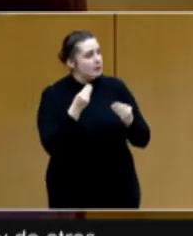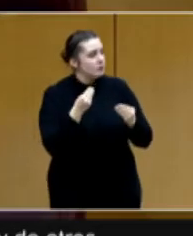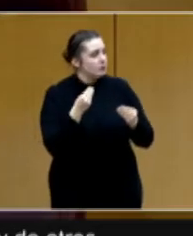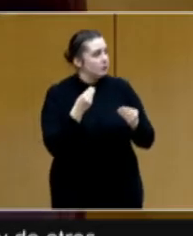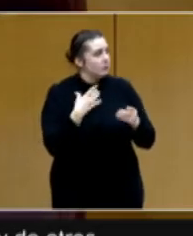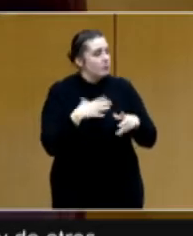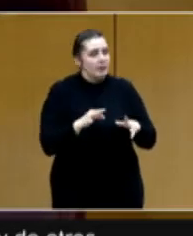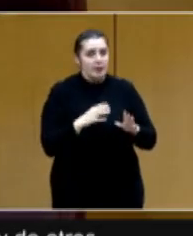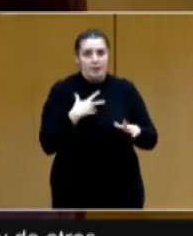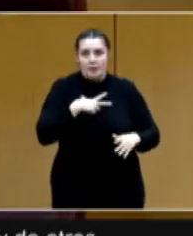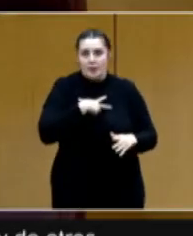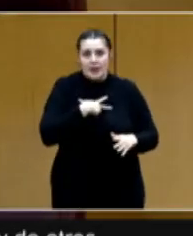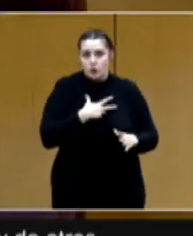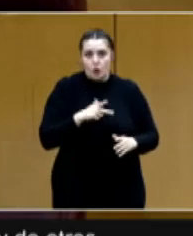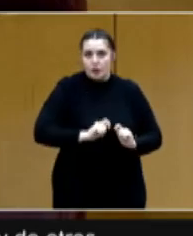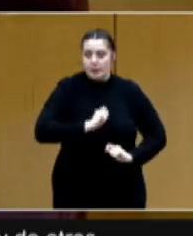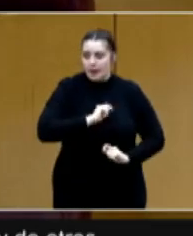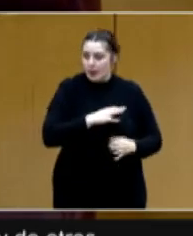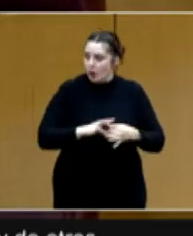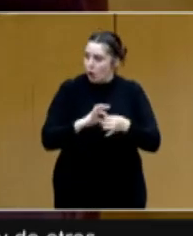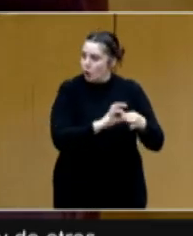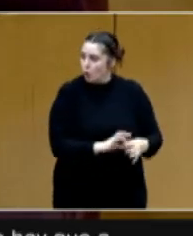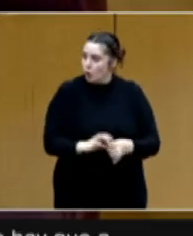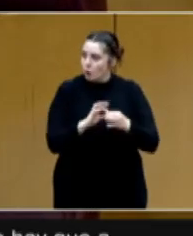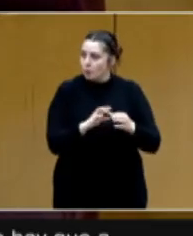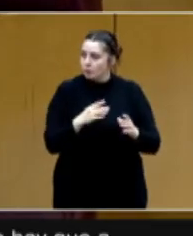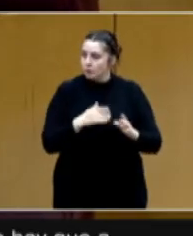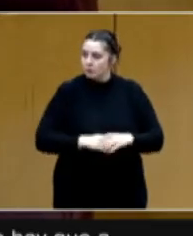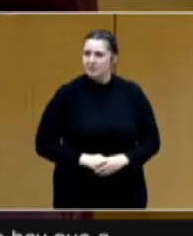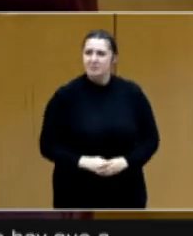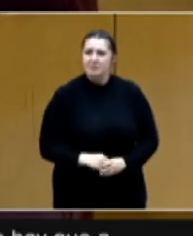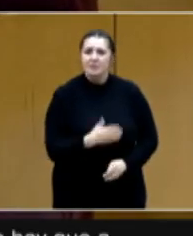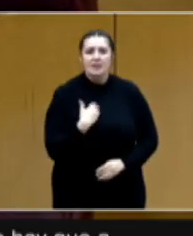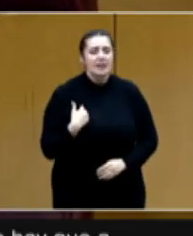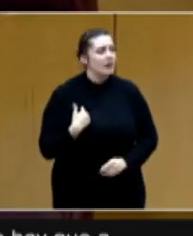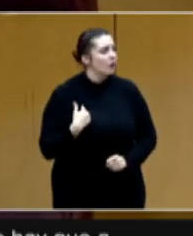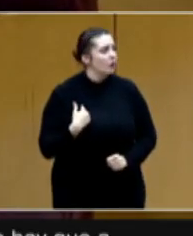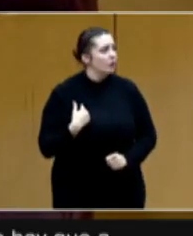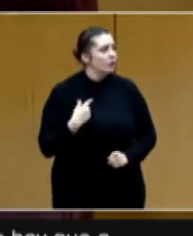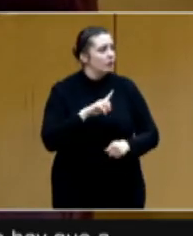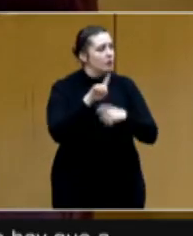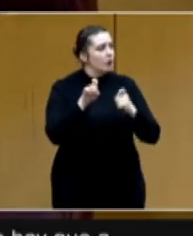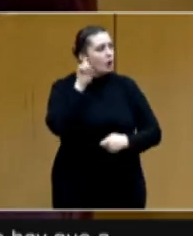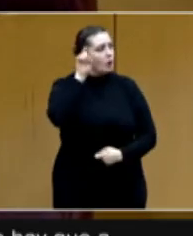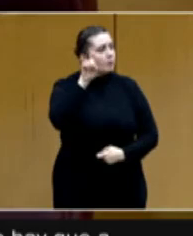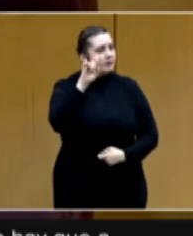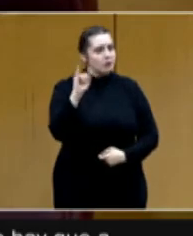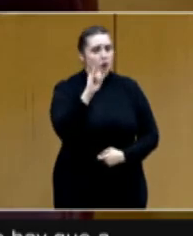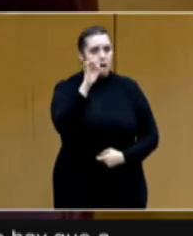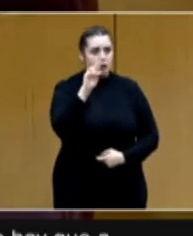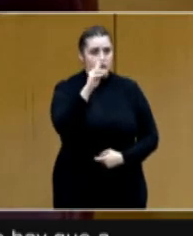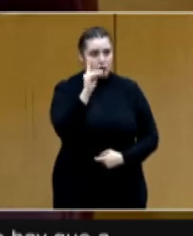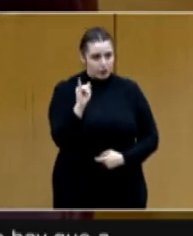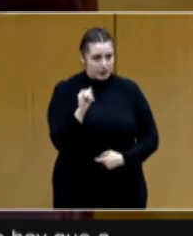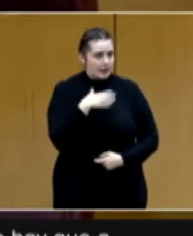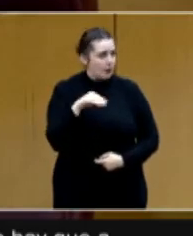Derecho civil común y no que eso enriquece yo lo quisiera perdonarme una pregunta al profesor Jordi rebots que no me